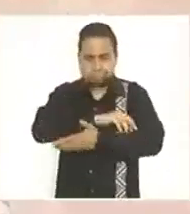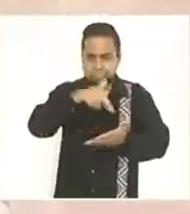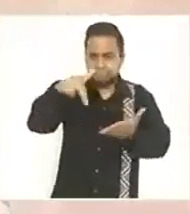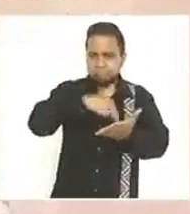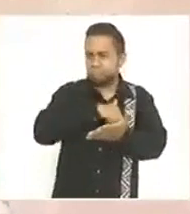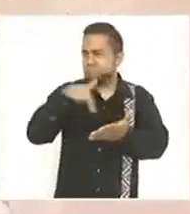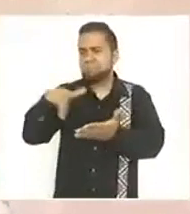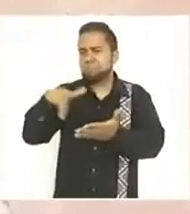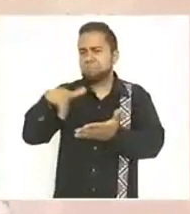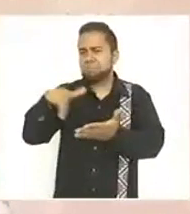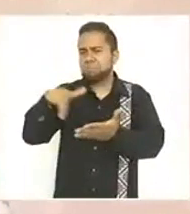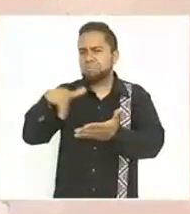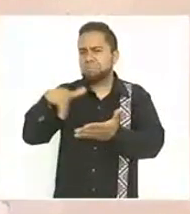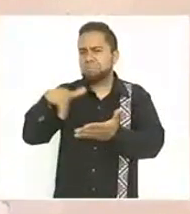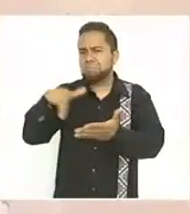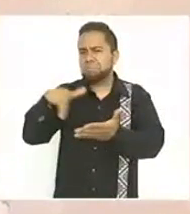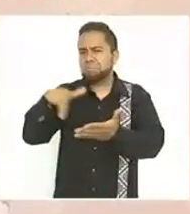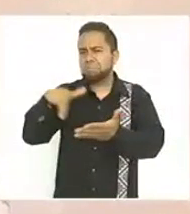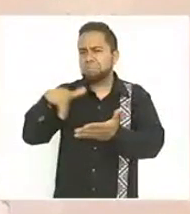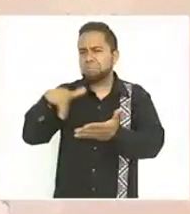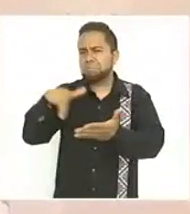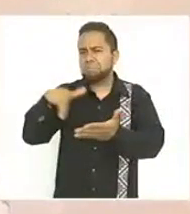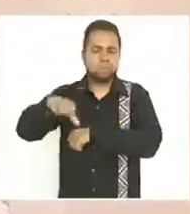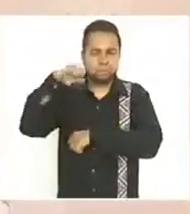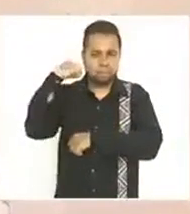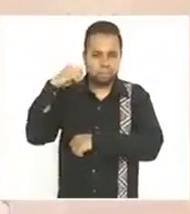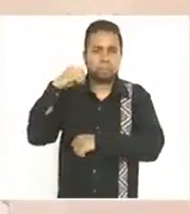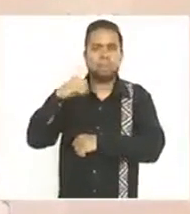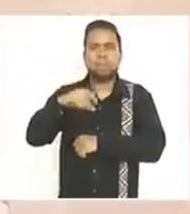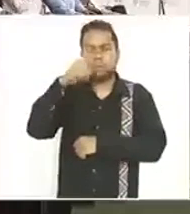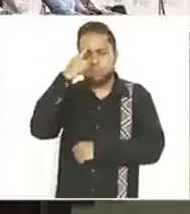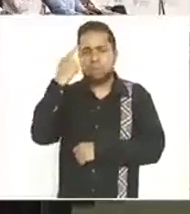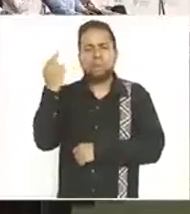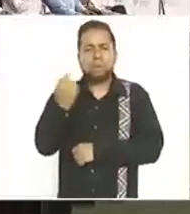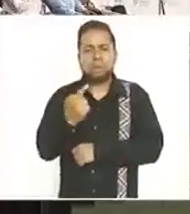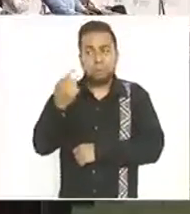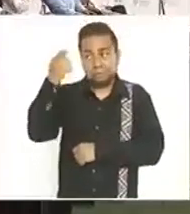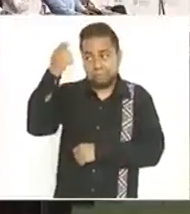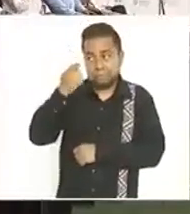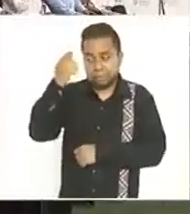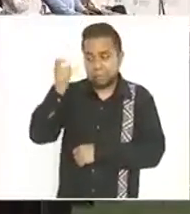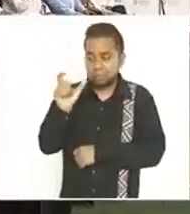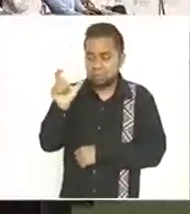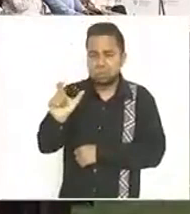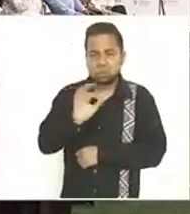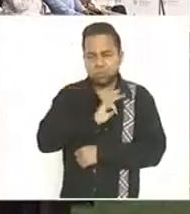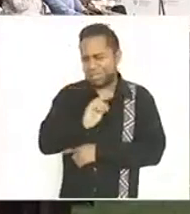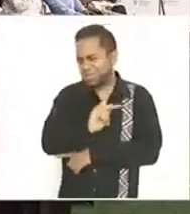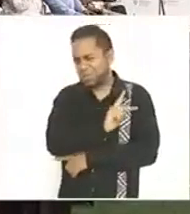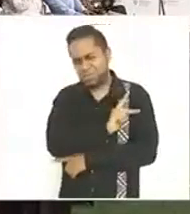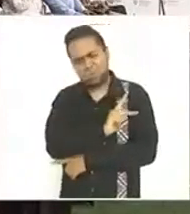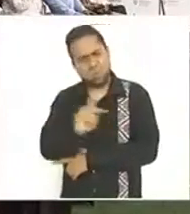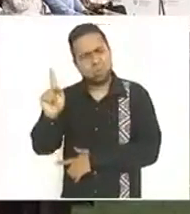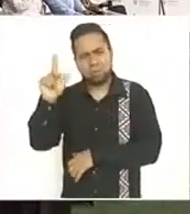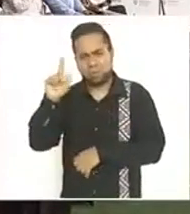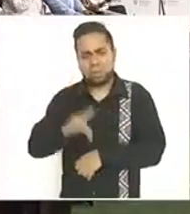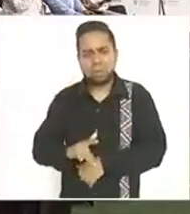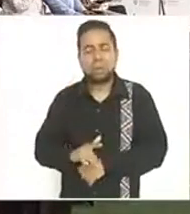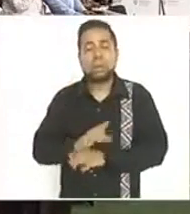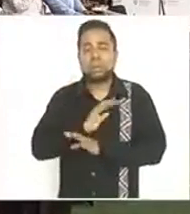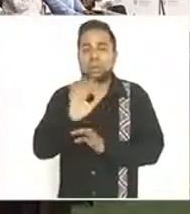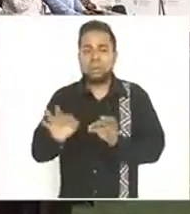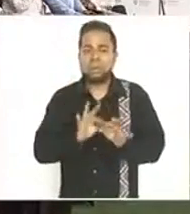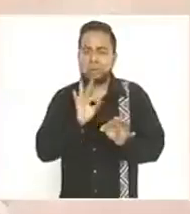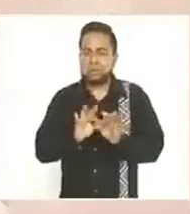firmar el gobernador del estado de Oaxaca para que esta pensión se hiciera universal. Hemos concluido